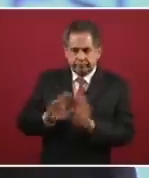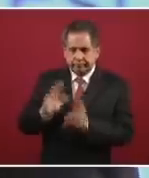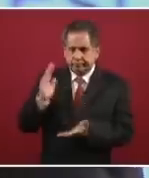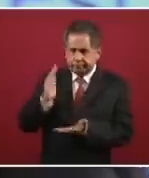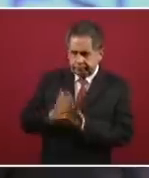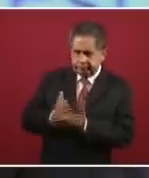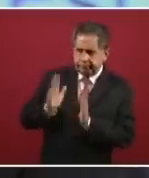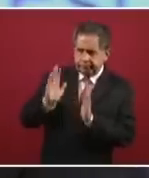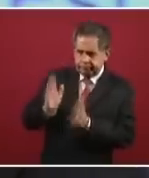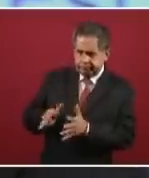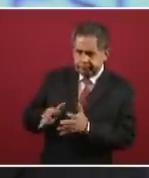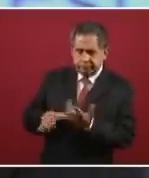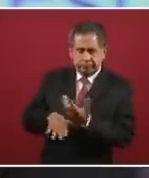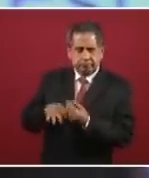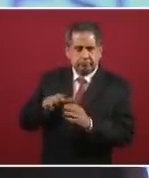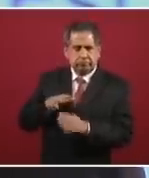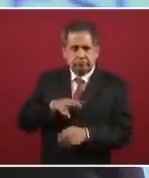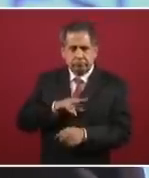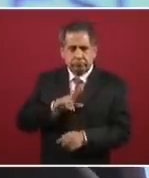considerable.